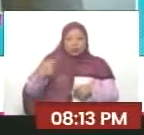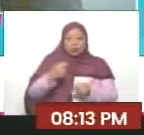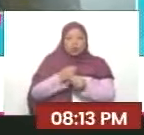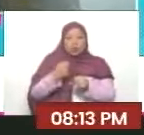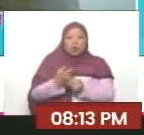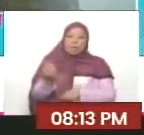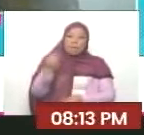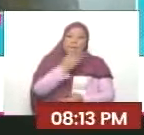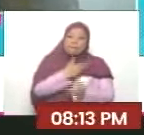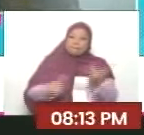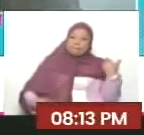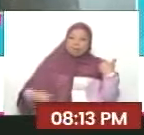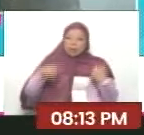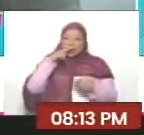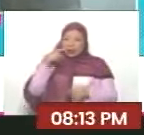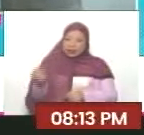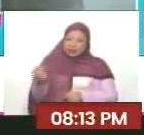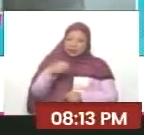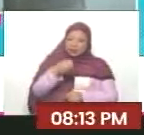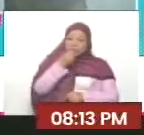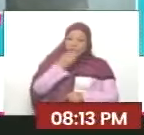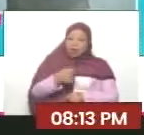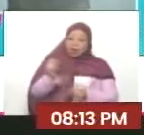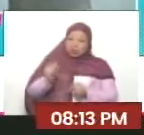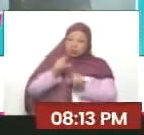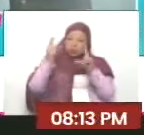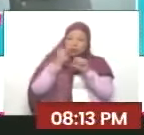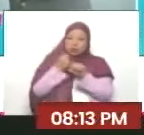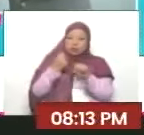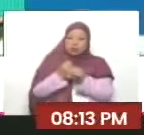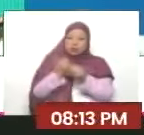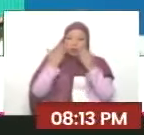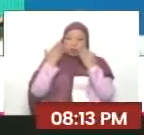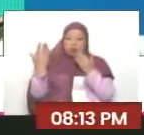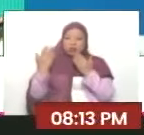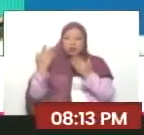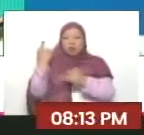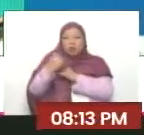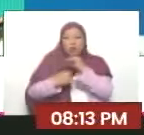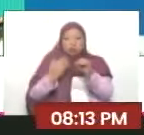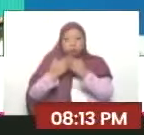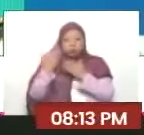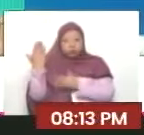con Maduro Más tenemos buena sorpresa y vamos a ver zona digital.